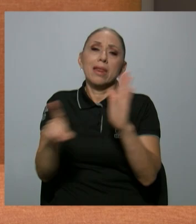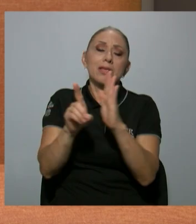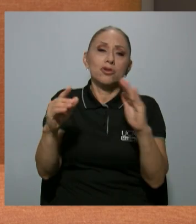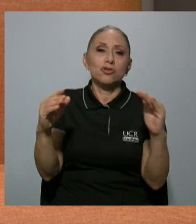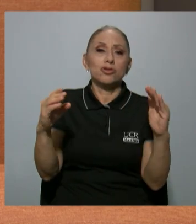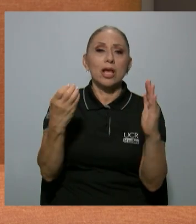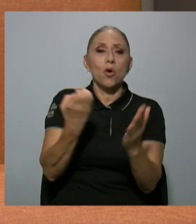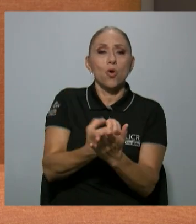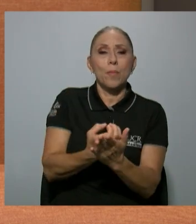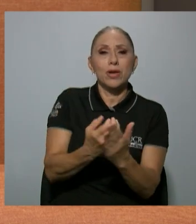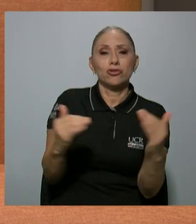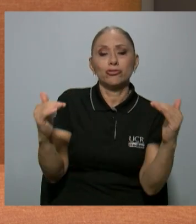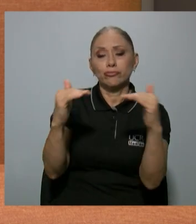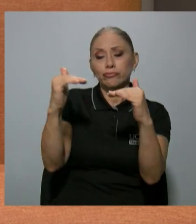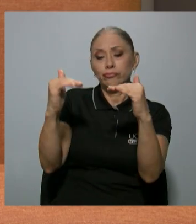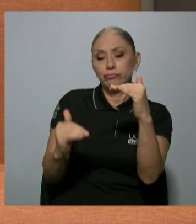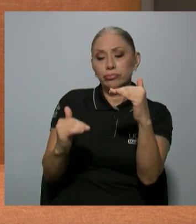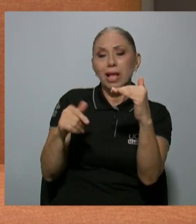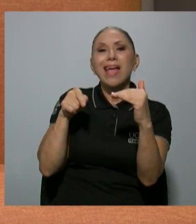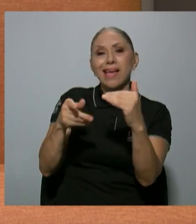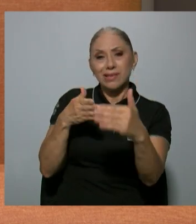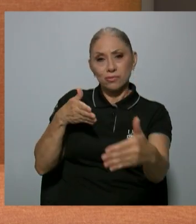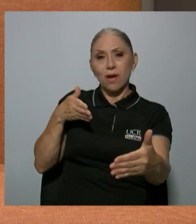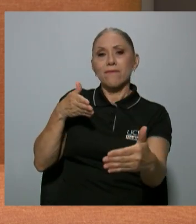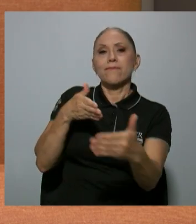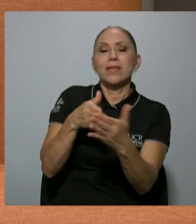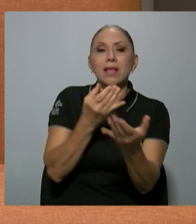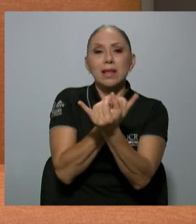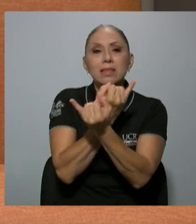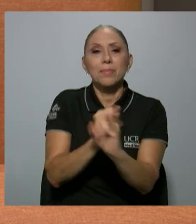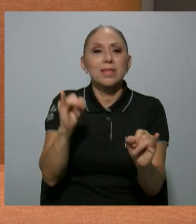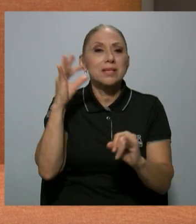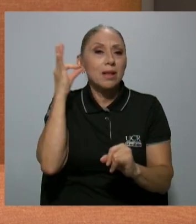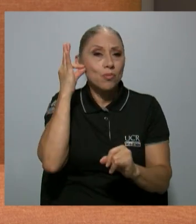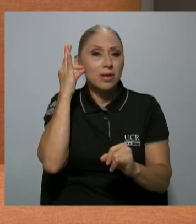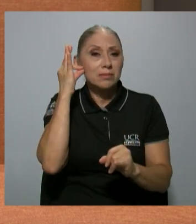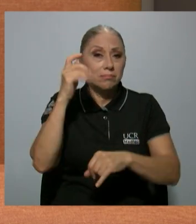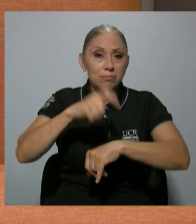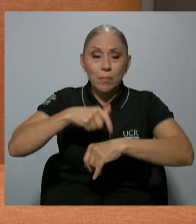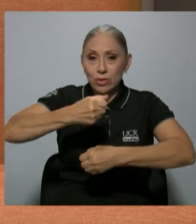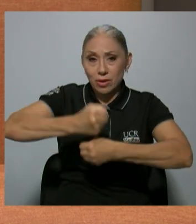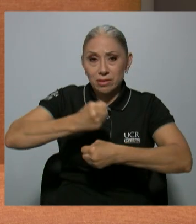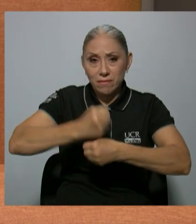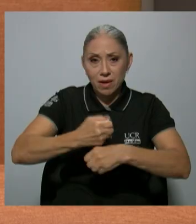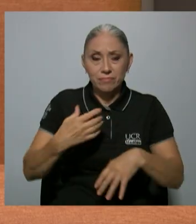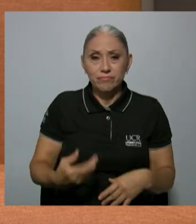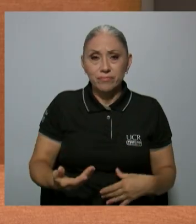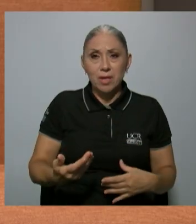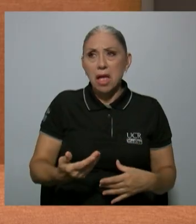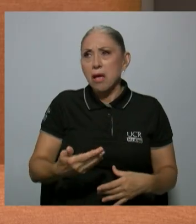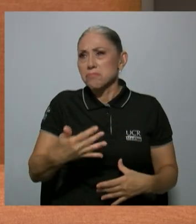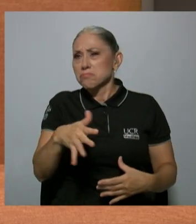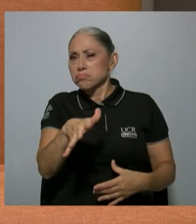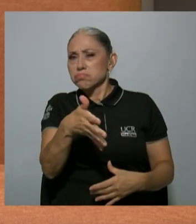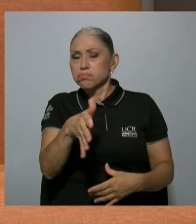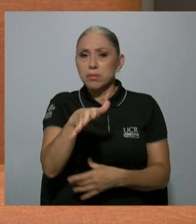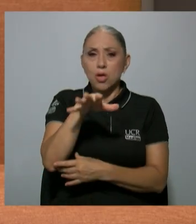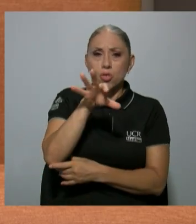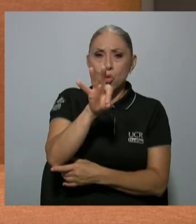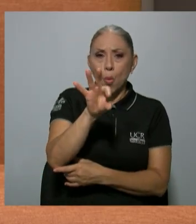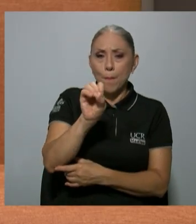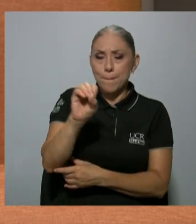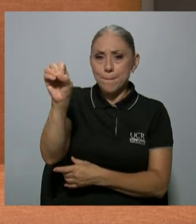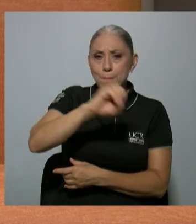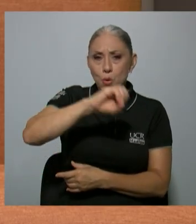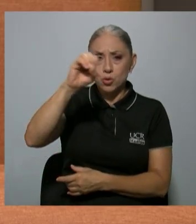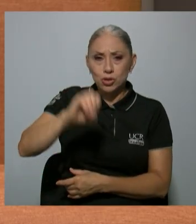la independencia de las mujeres al ingresar al mercado laboral. Por ejemplo, tenemos aproximadamente el 90%